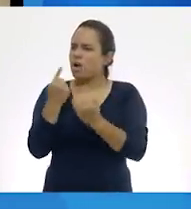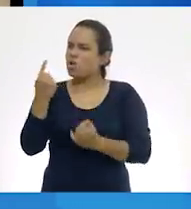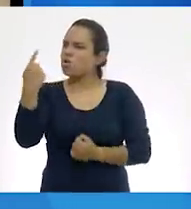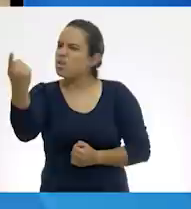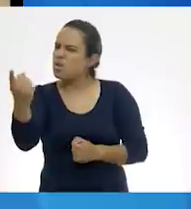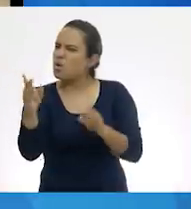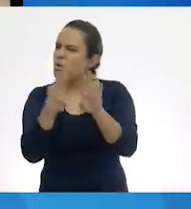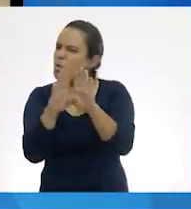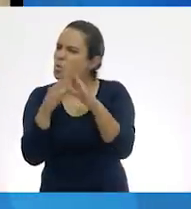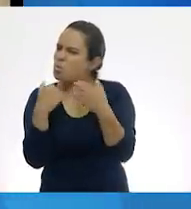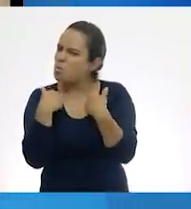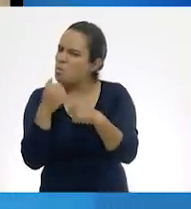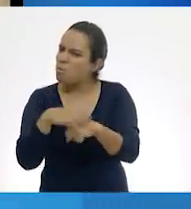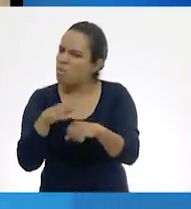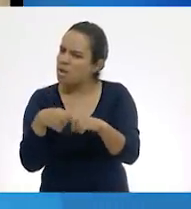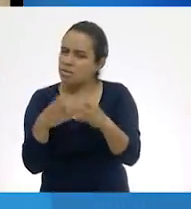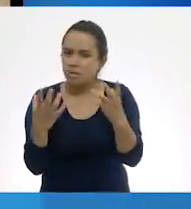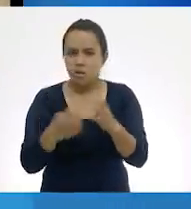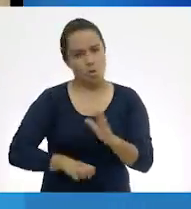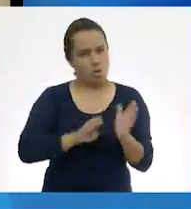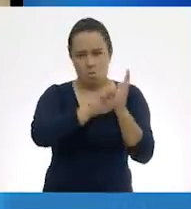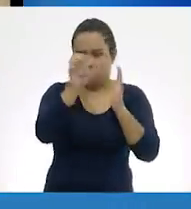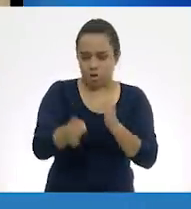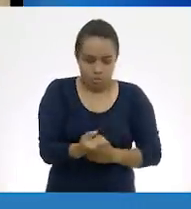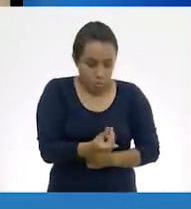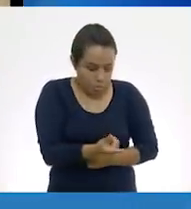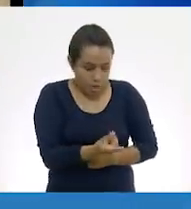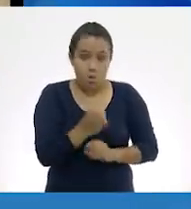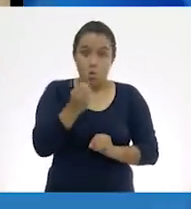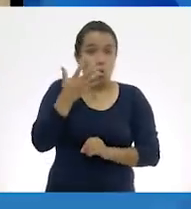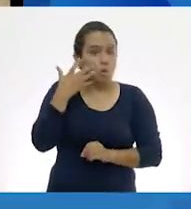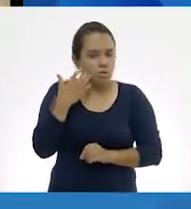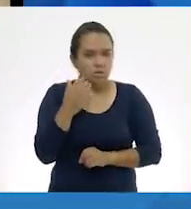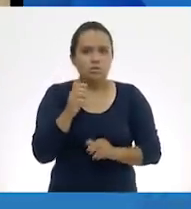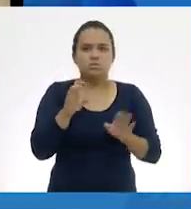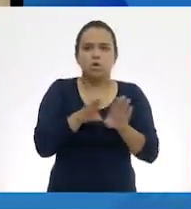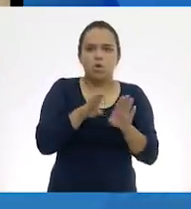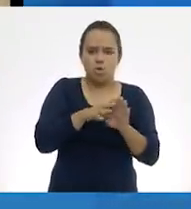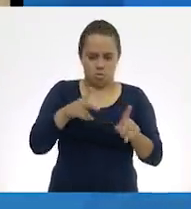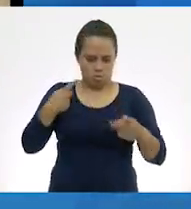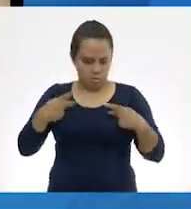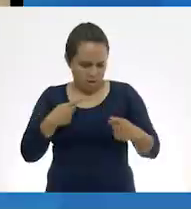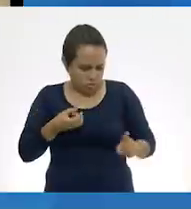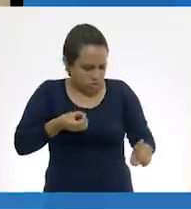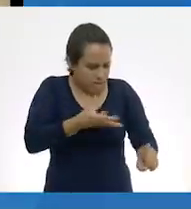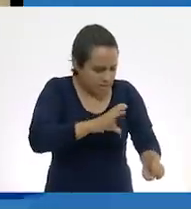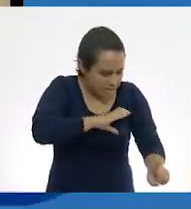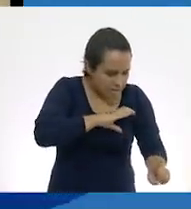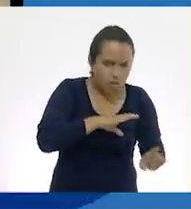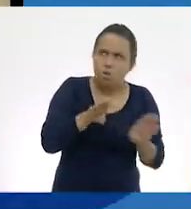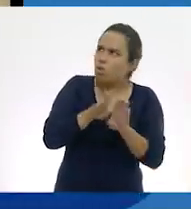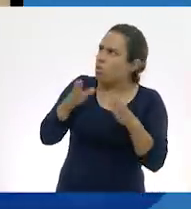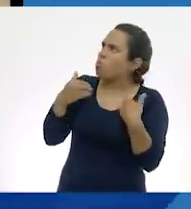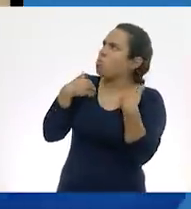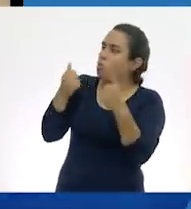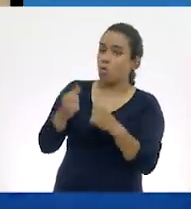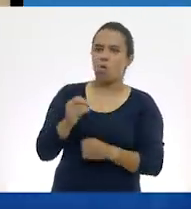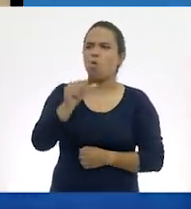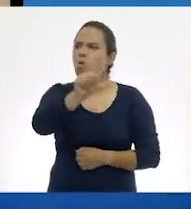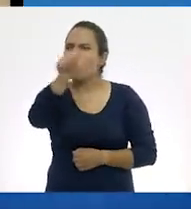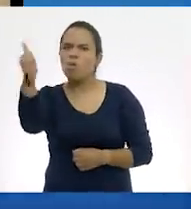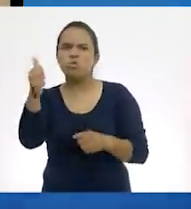a entenderlos mejor. Por ejemplo, ¿cómo es que los perros o los gatos perciben el afecto de otros en su cerebro? ¿Cómo lo hacen otros